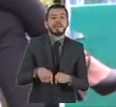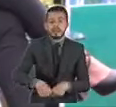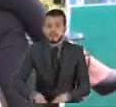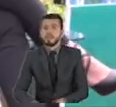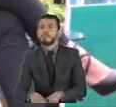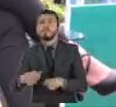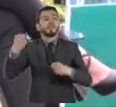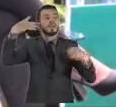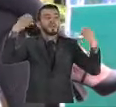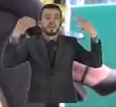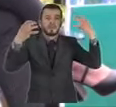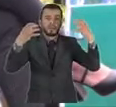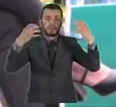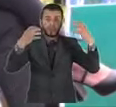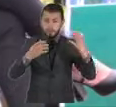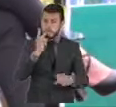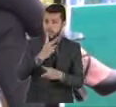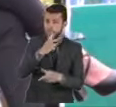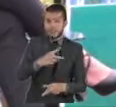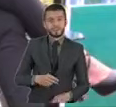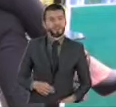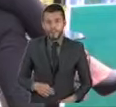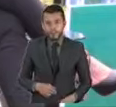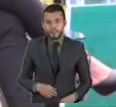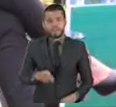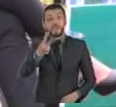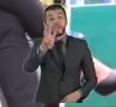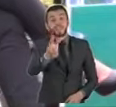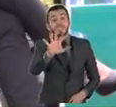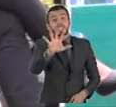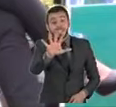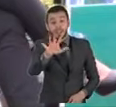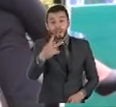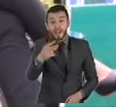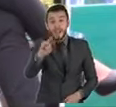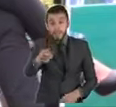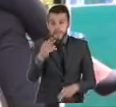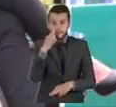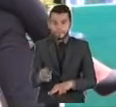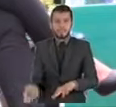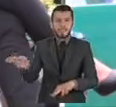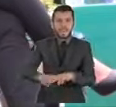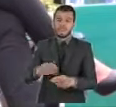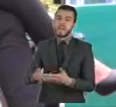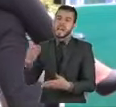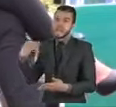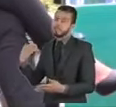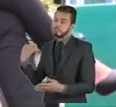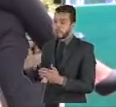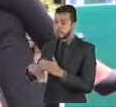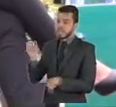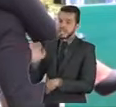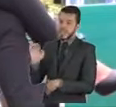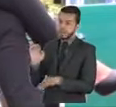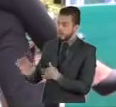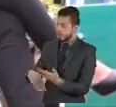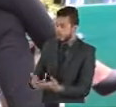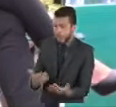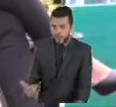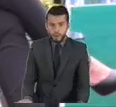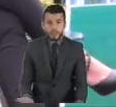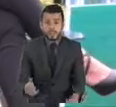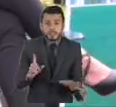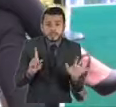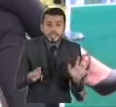De lujo. Hoy ya tenemos 85 kilómetros más de ciclorrutas de los que teníamos cuando empezamos el año. Es decir, en